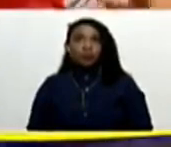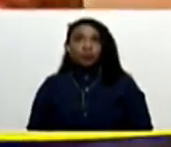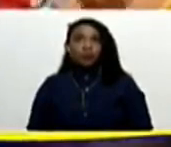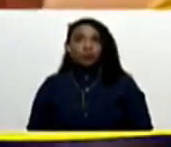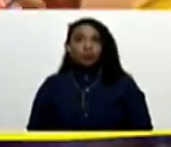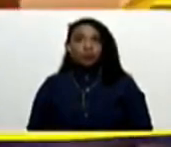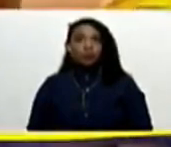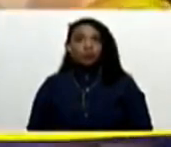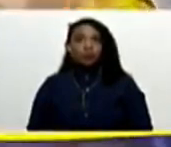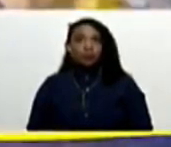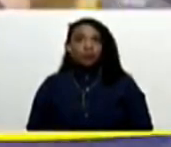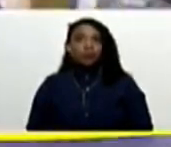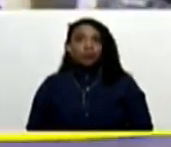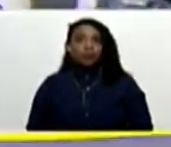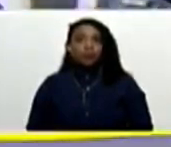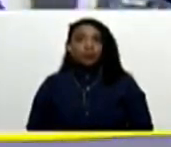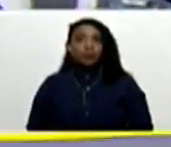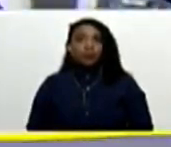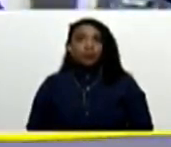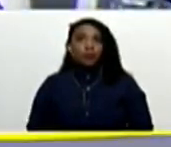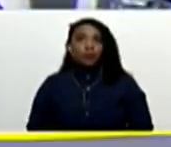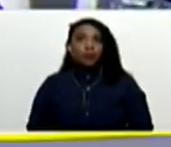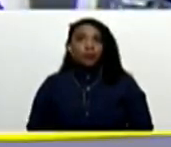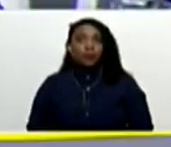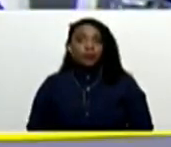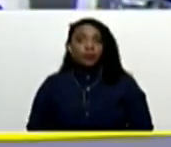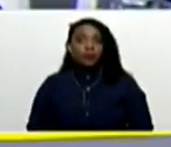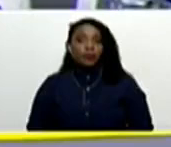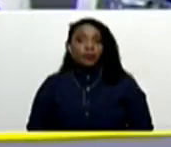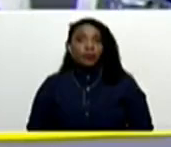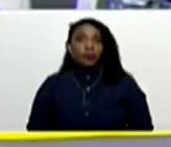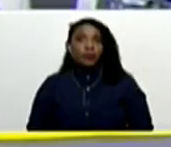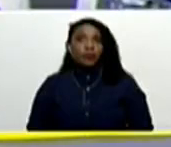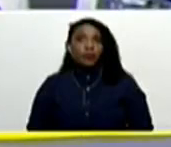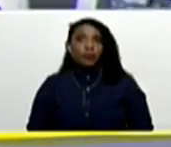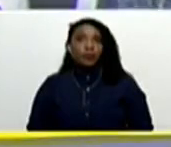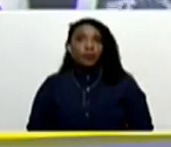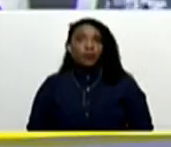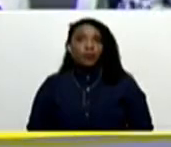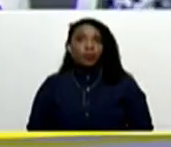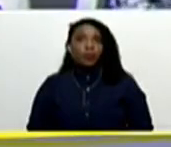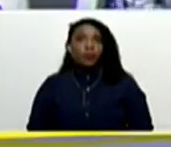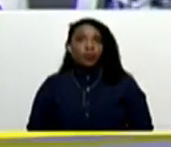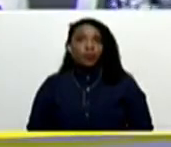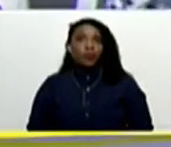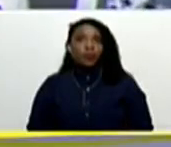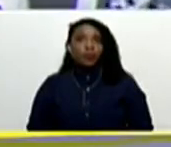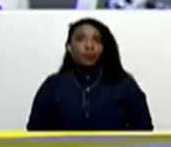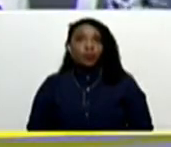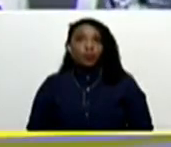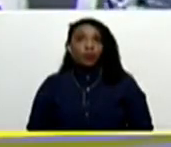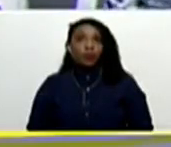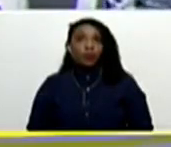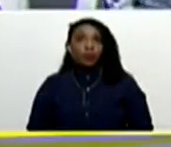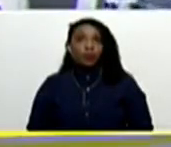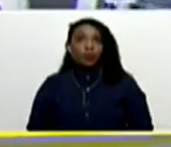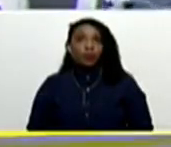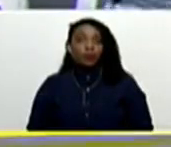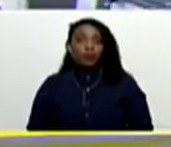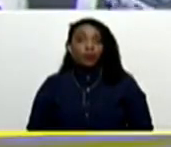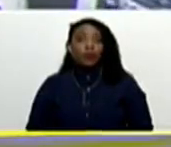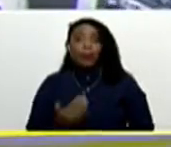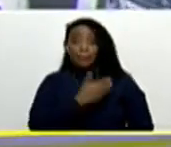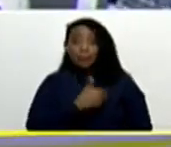President Maduro has led the people of Venezuela with the same dignity which President Chavez led Venezuela.